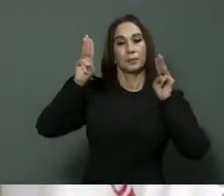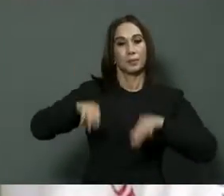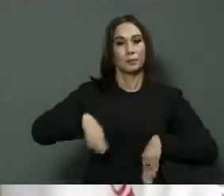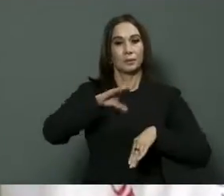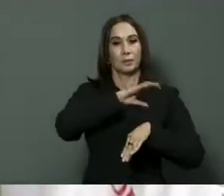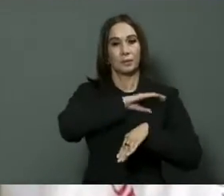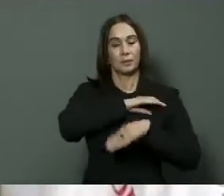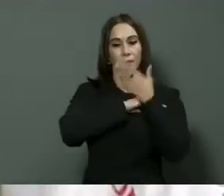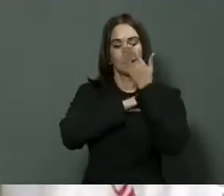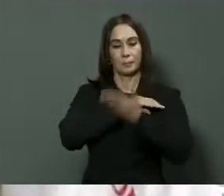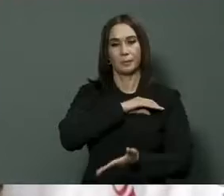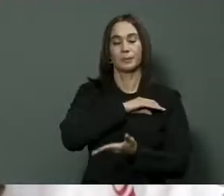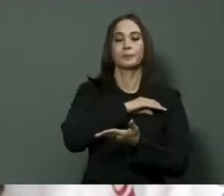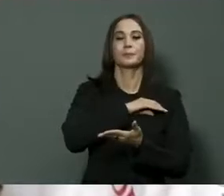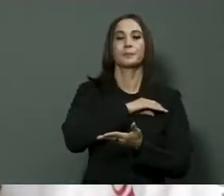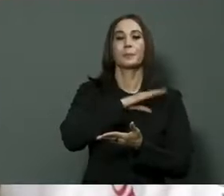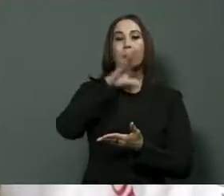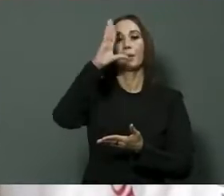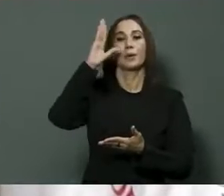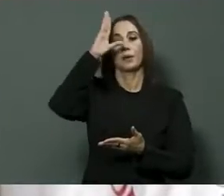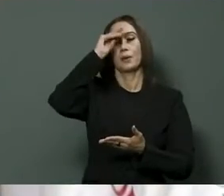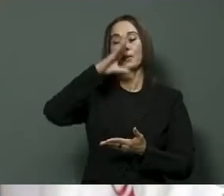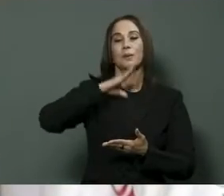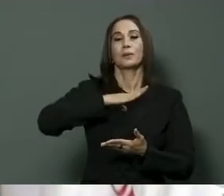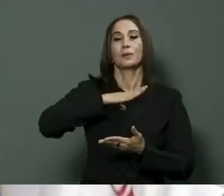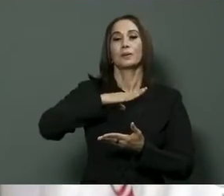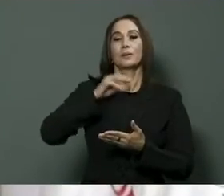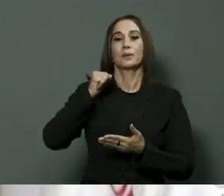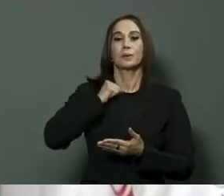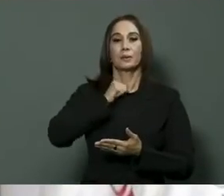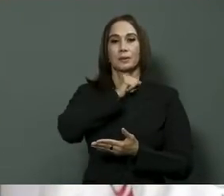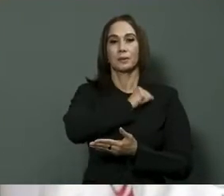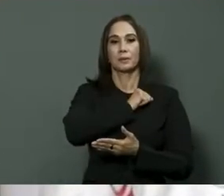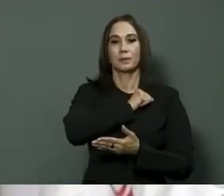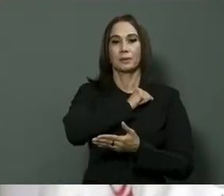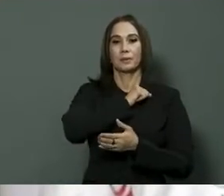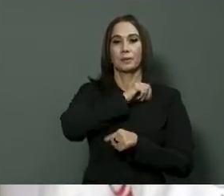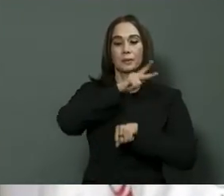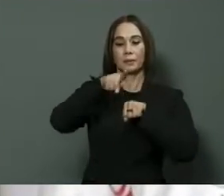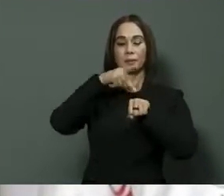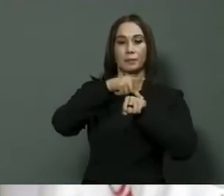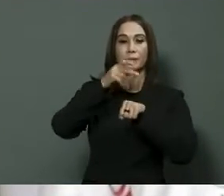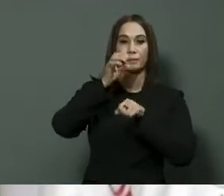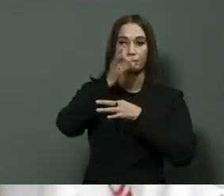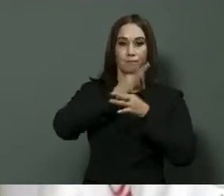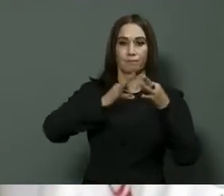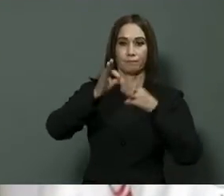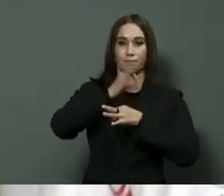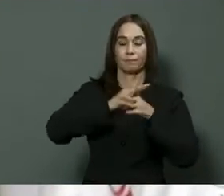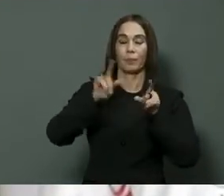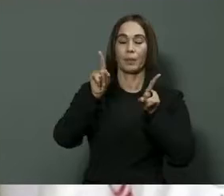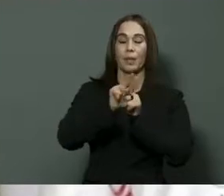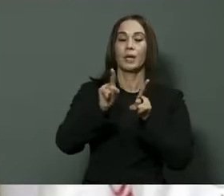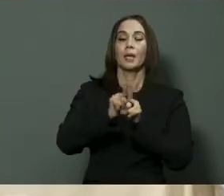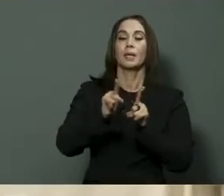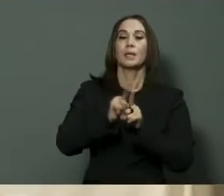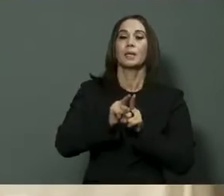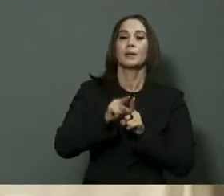de Interior y Policía. Señor Franklin Romero, senador por la provincia Duarte. Señora Naciomara